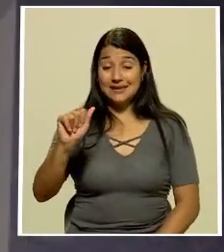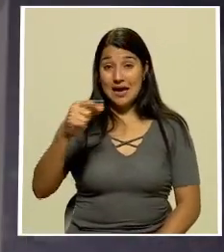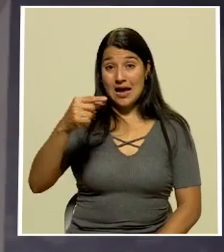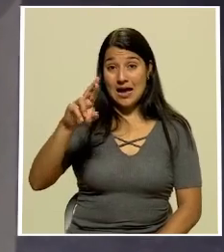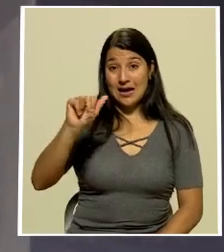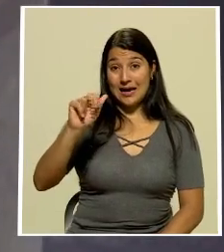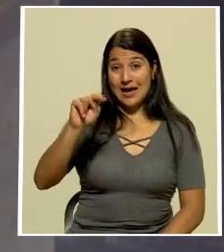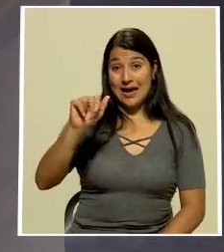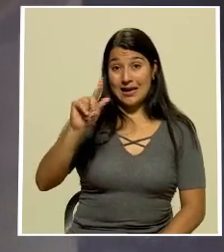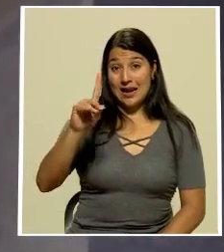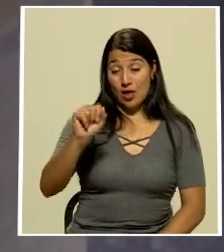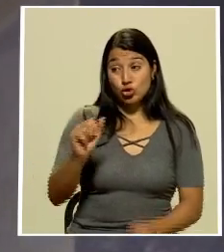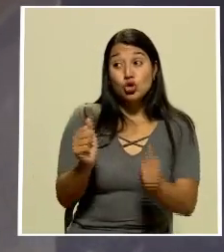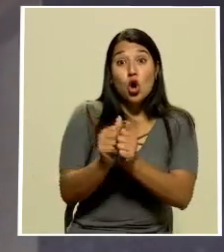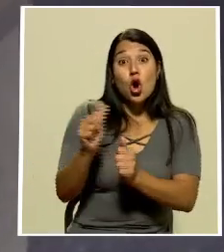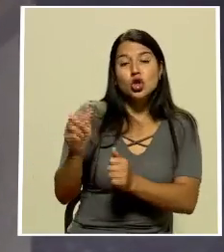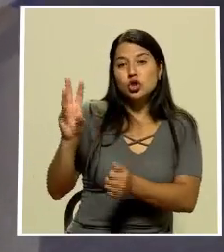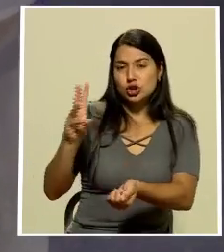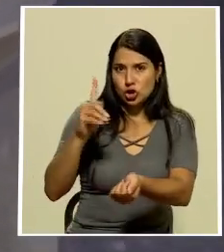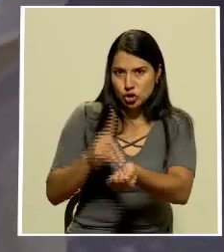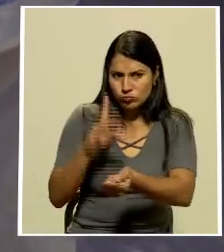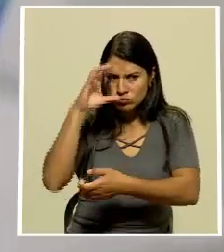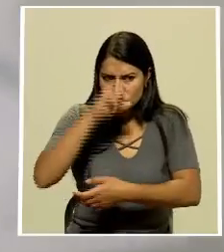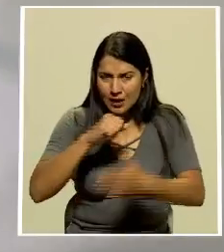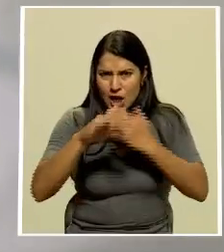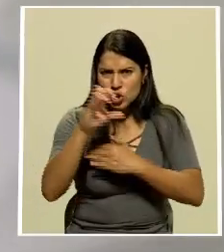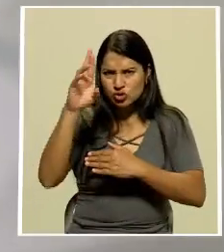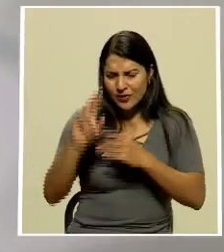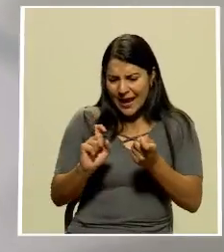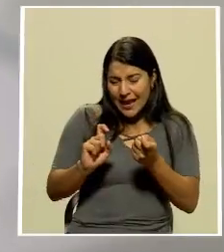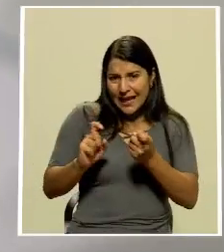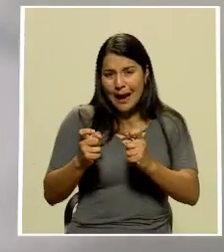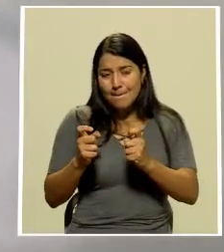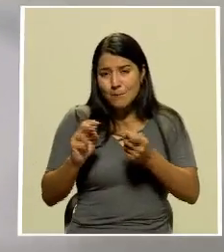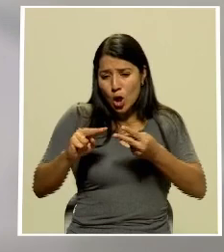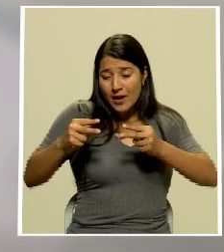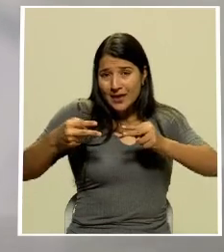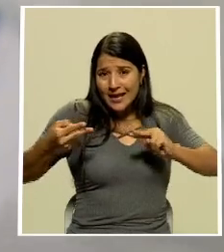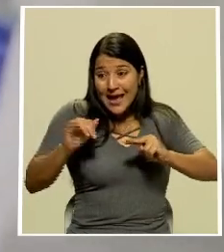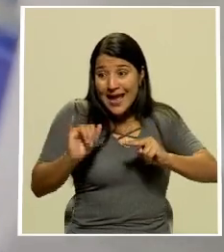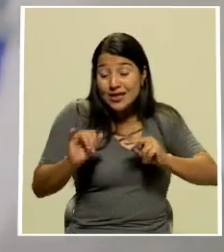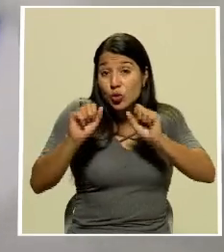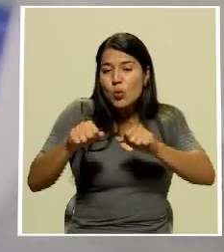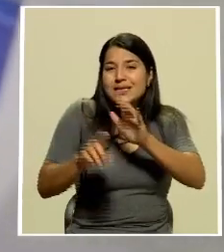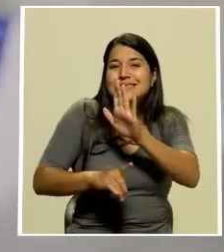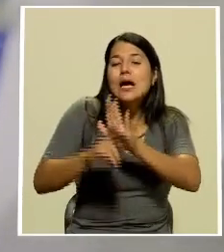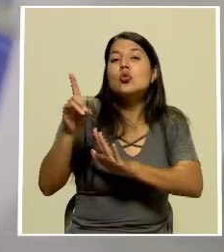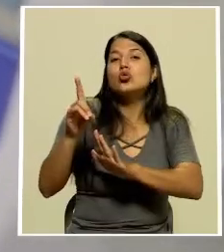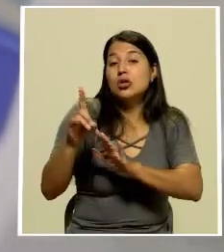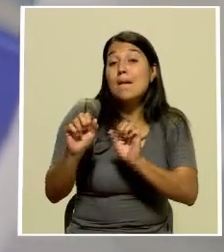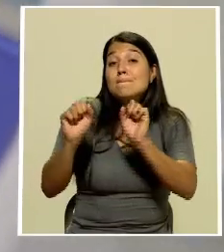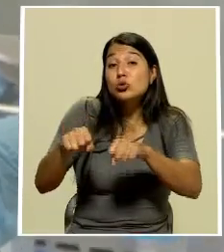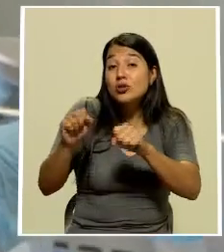Niños, identificó en Costa Rica la existencia de una alteración genética que aumenta las probabilidades de que los niños que